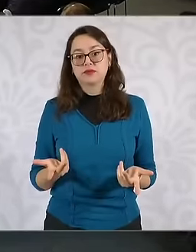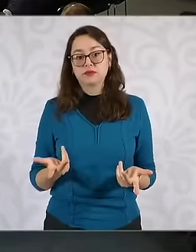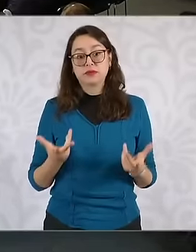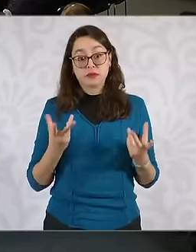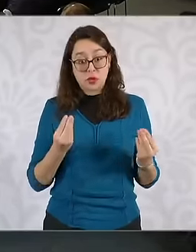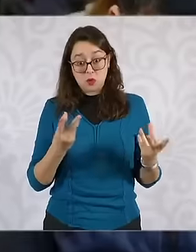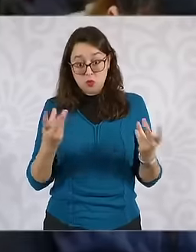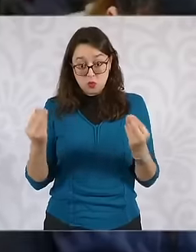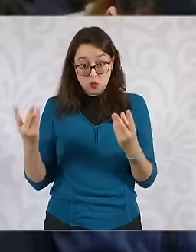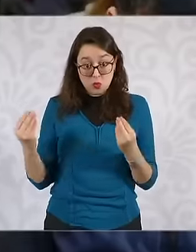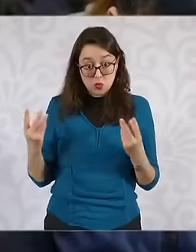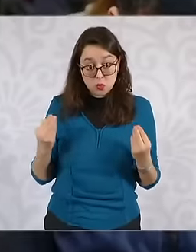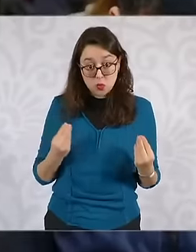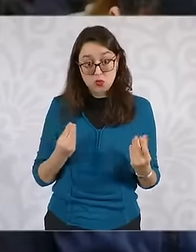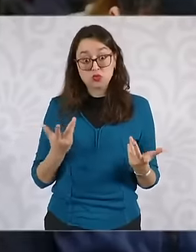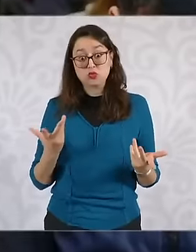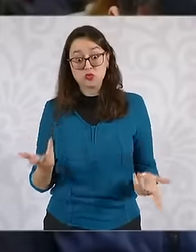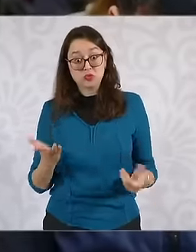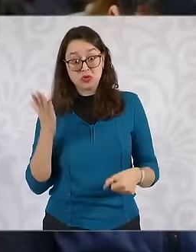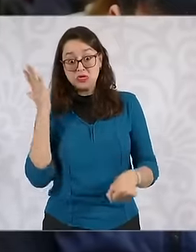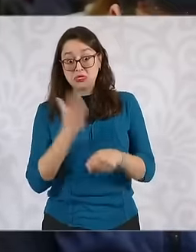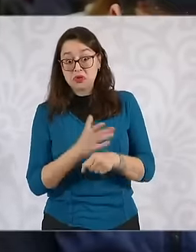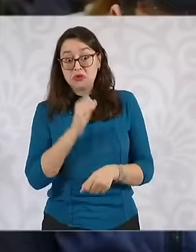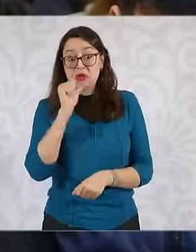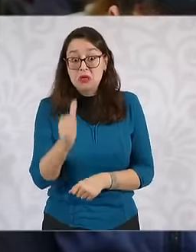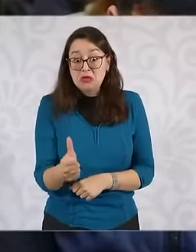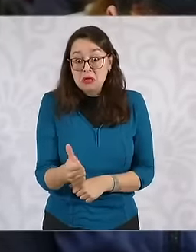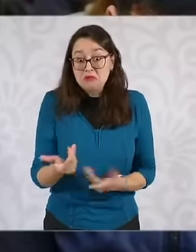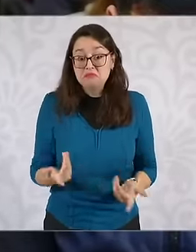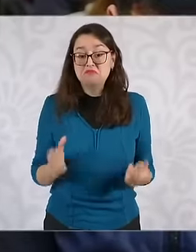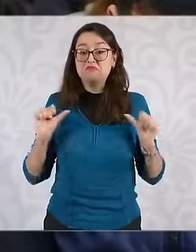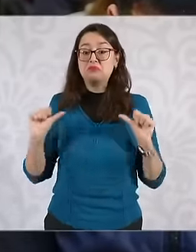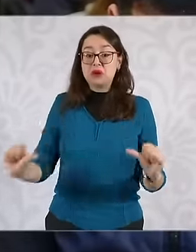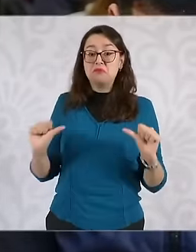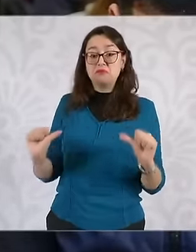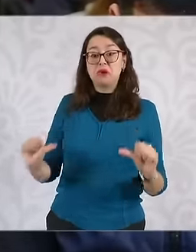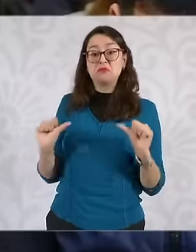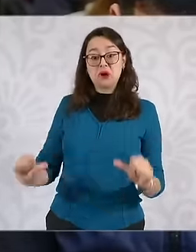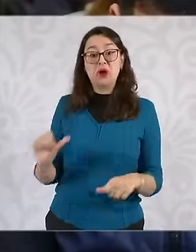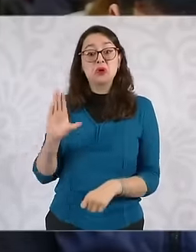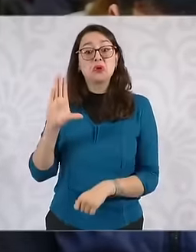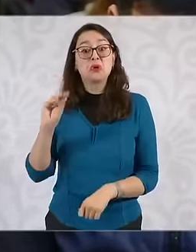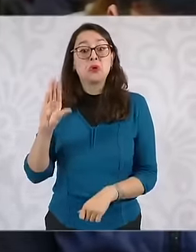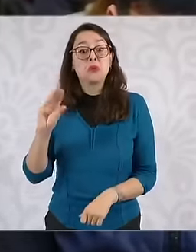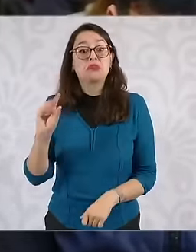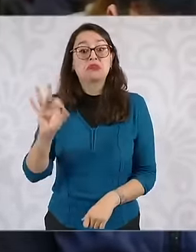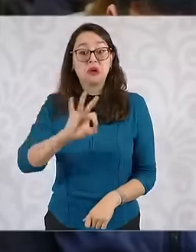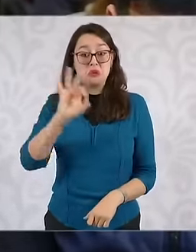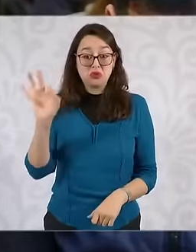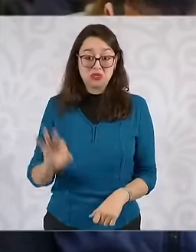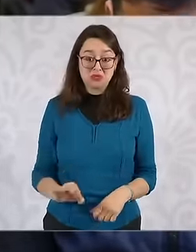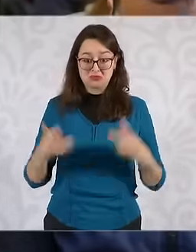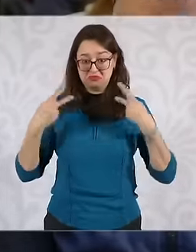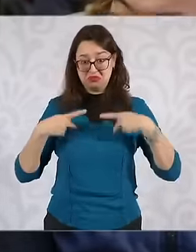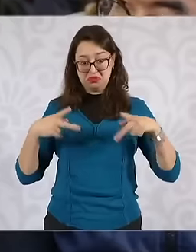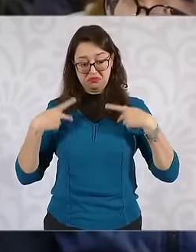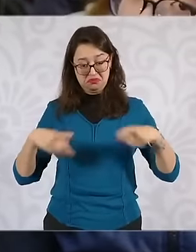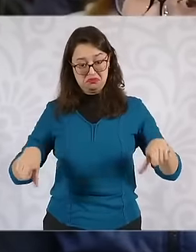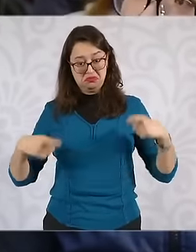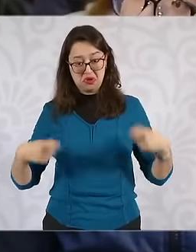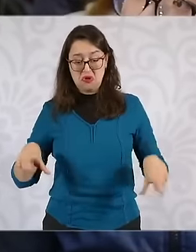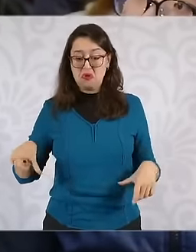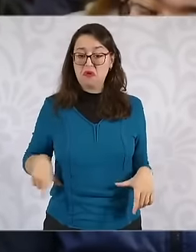muchos, se habla de una impunidad del 99%, casi el 100% de impunidad en México, con gente de alto nivel, funcionarios públicos